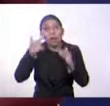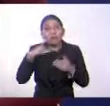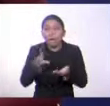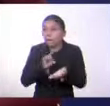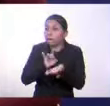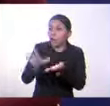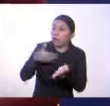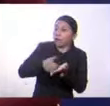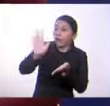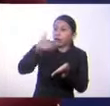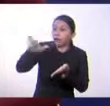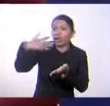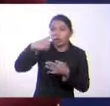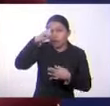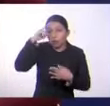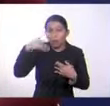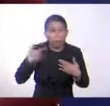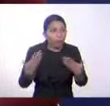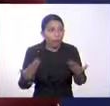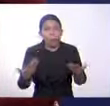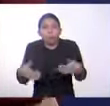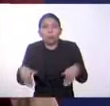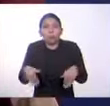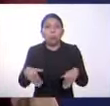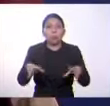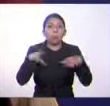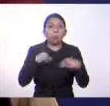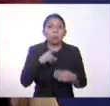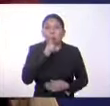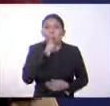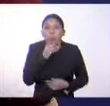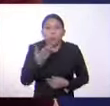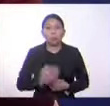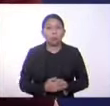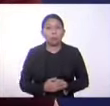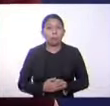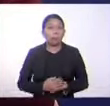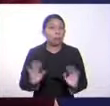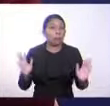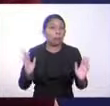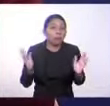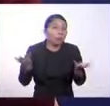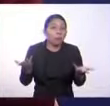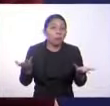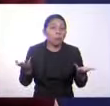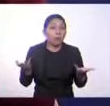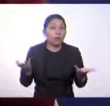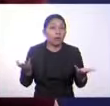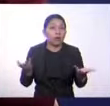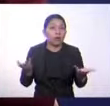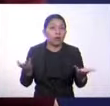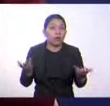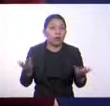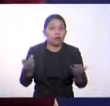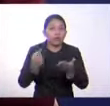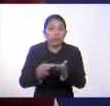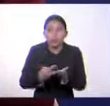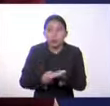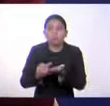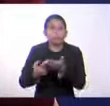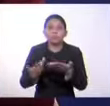hubiese sido difícil que resolviera su situación, quizás en la fase administrativa o en la fase del diálogo con su